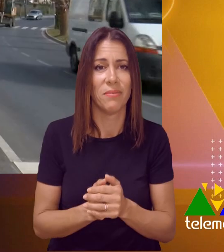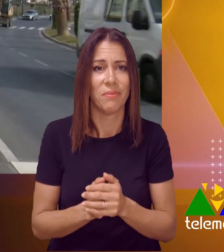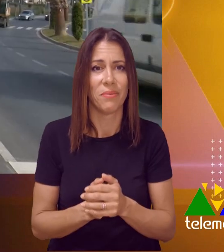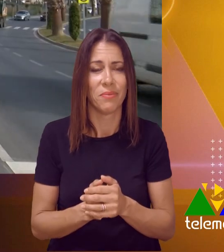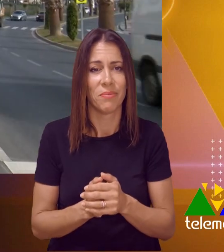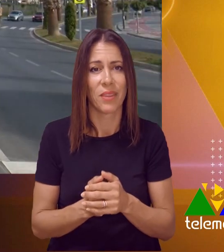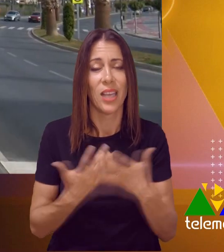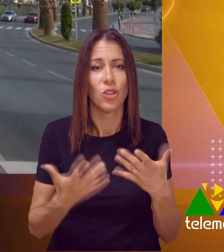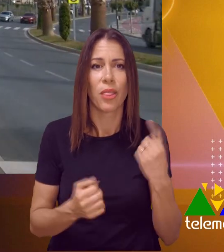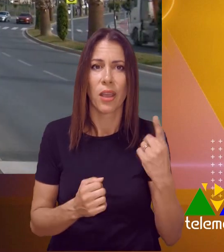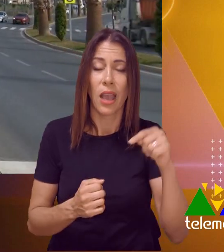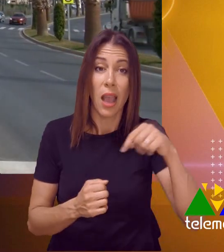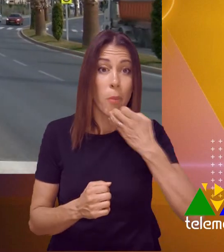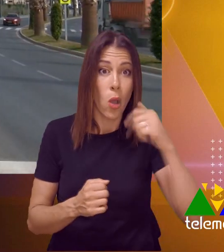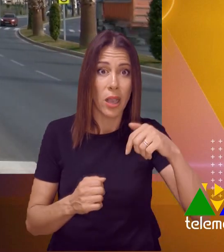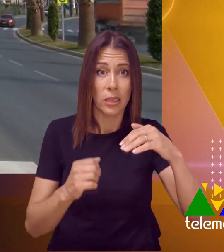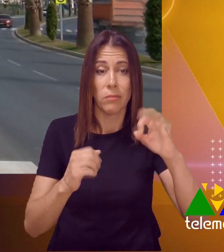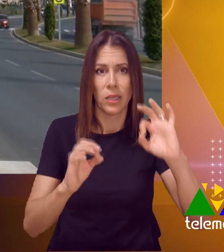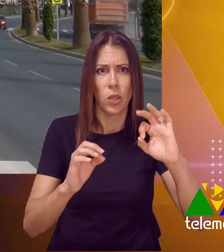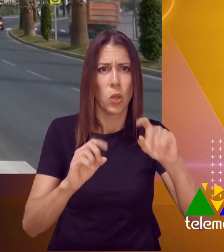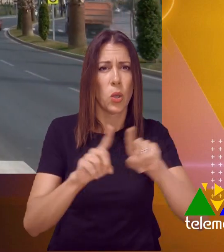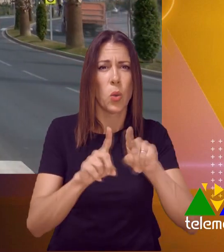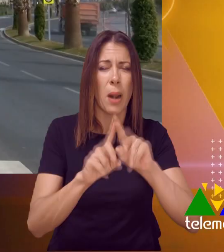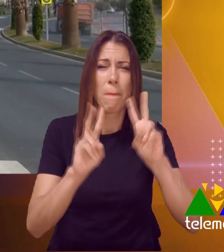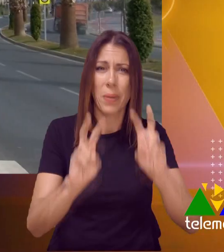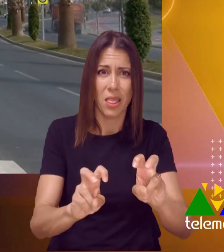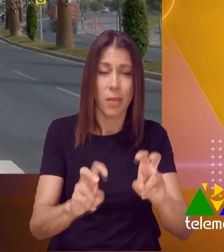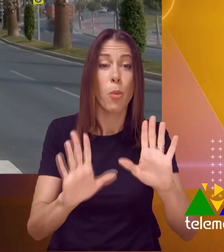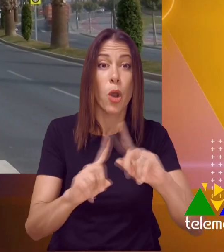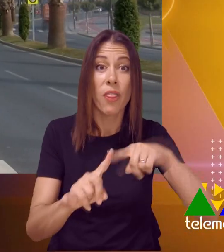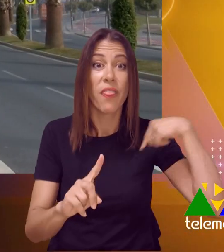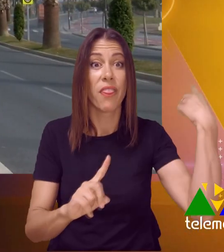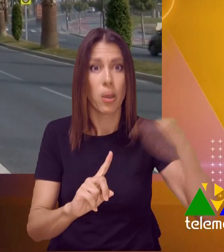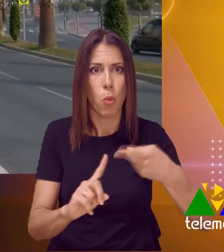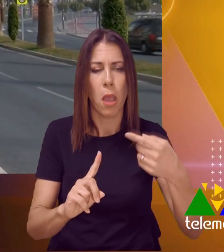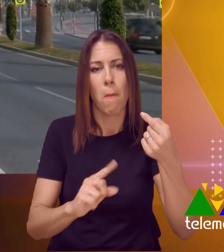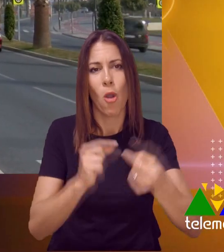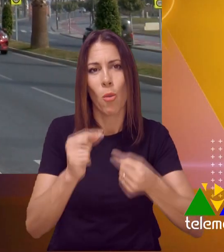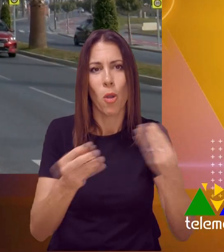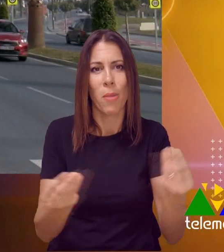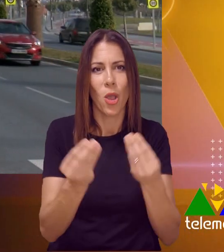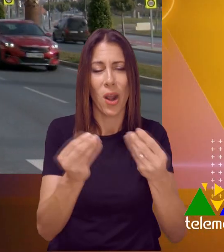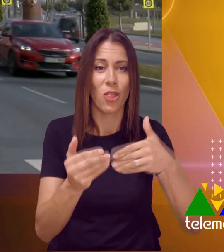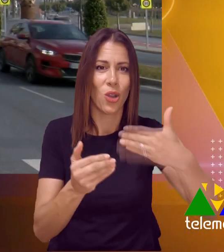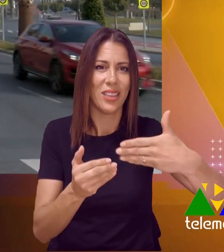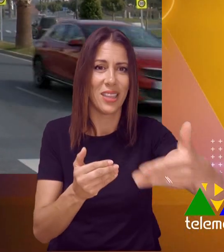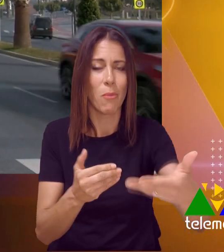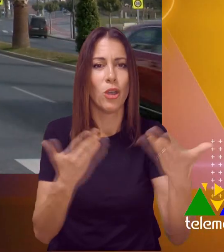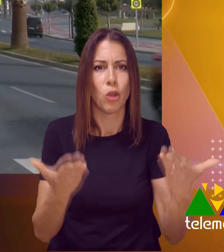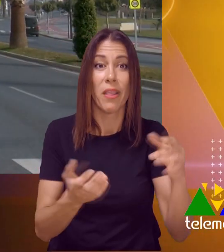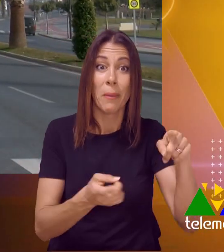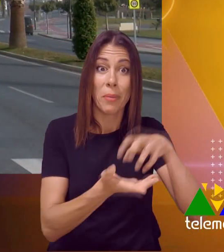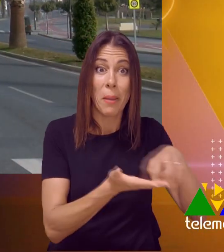¿no? Se convierte en una vivienda de infravivienda en principio, y después se va mejorando con el paso del tiempo, y es un